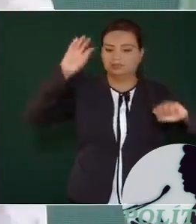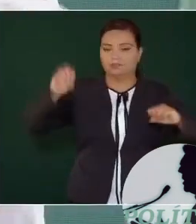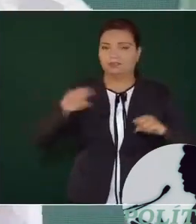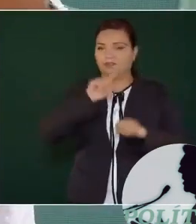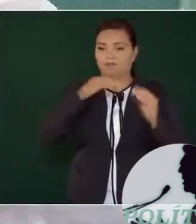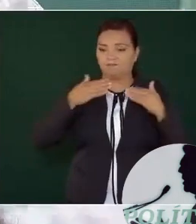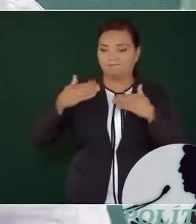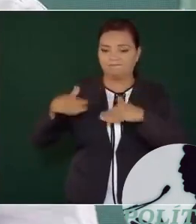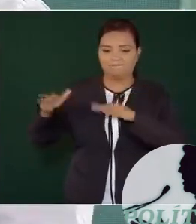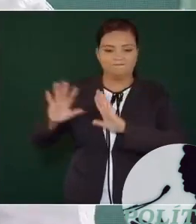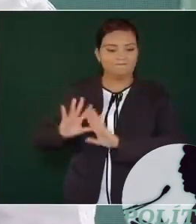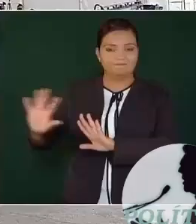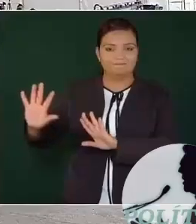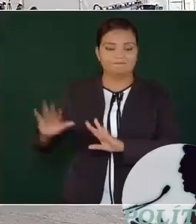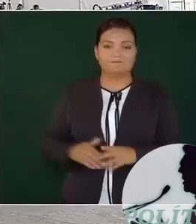a desalojarlos.